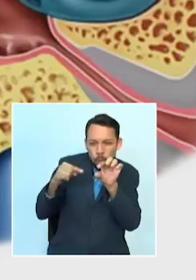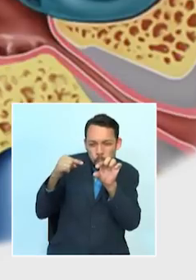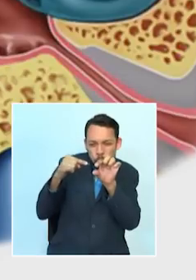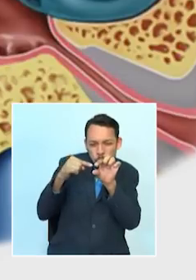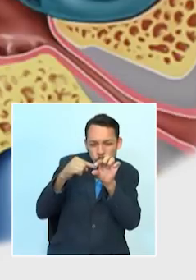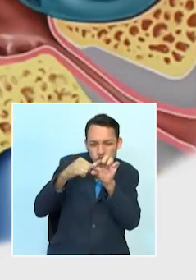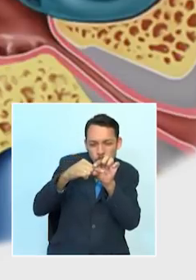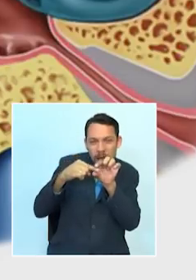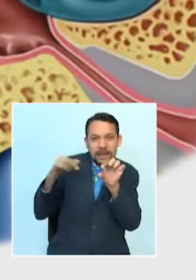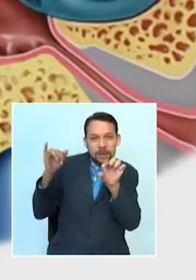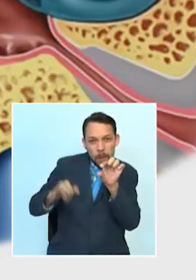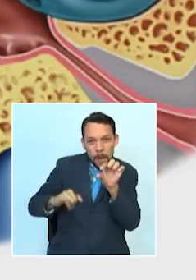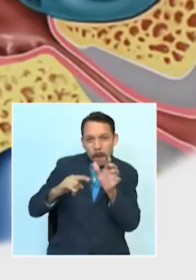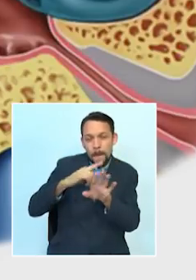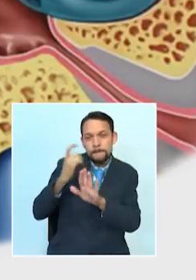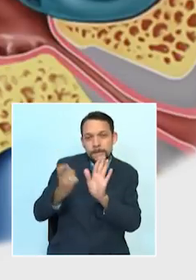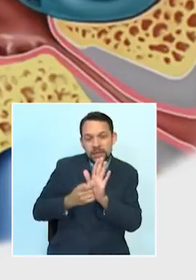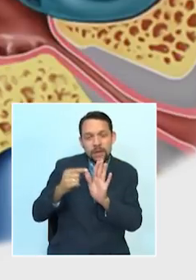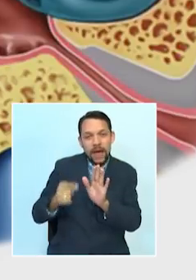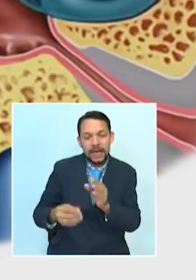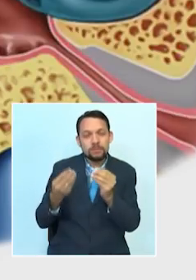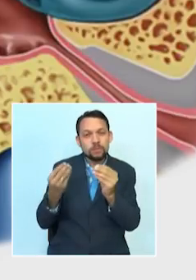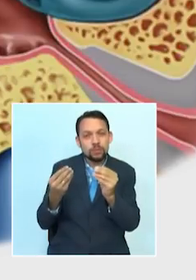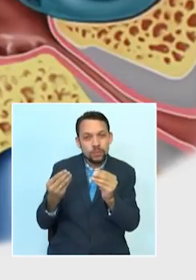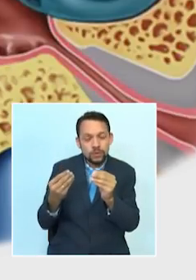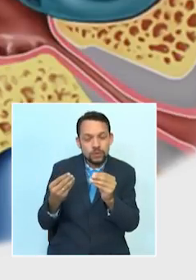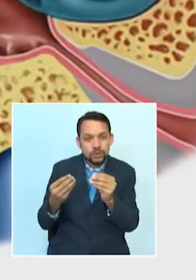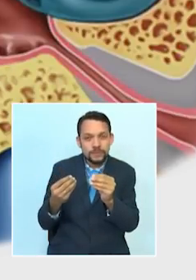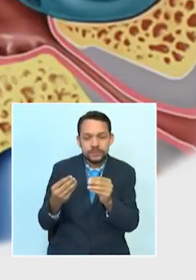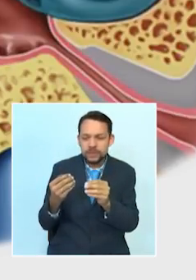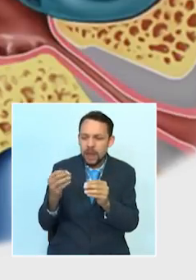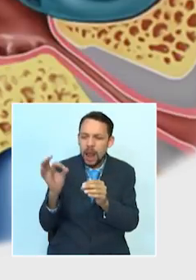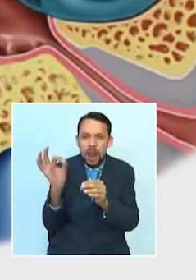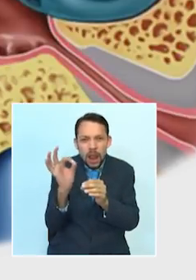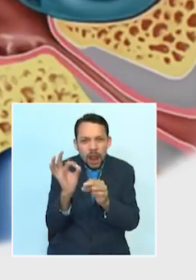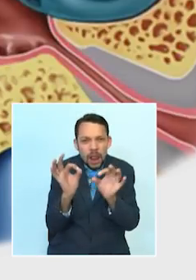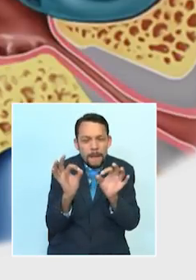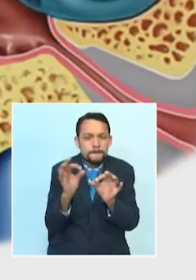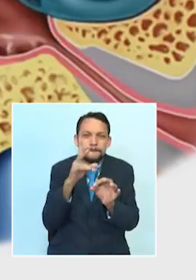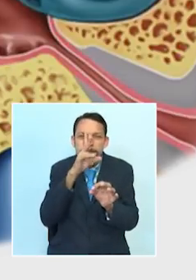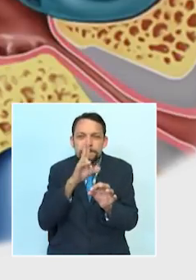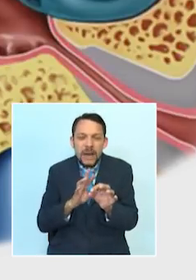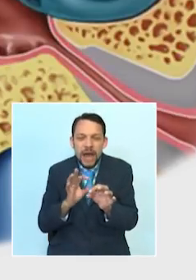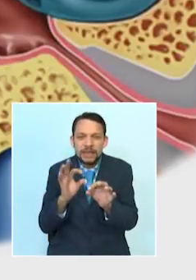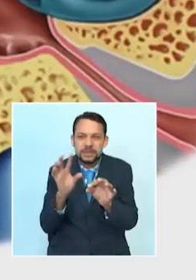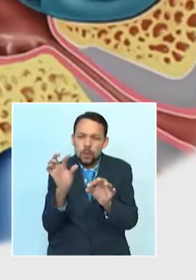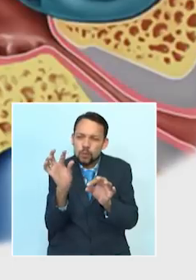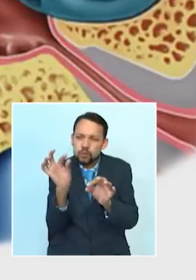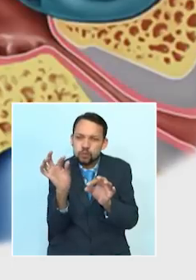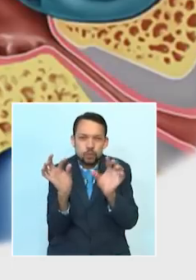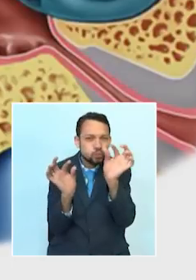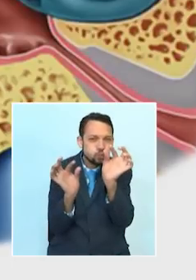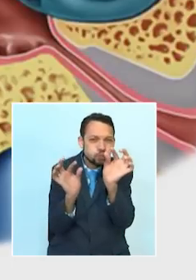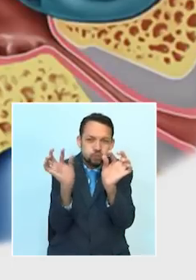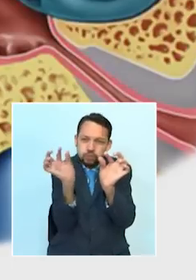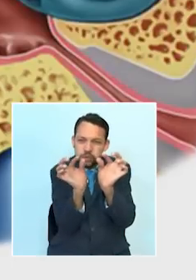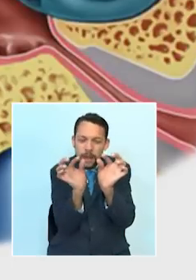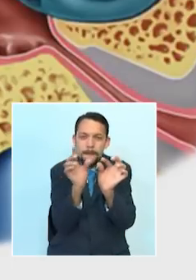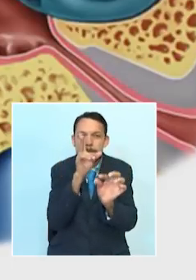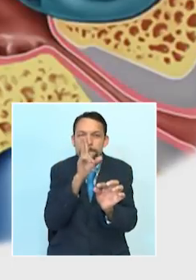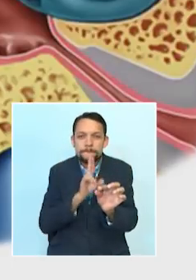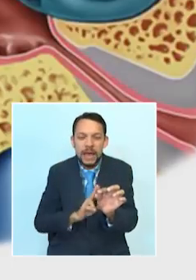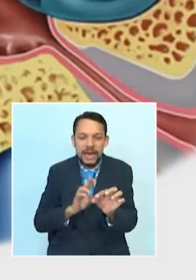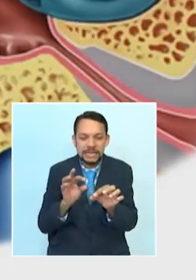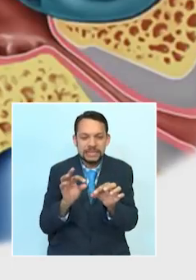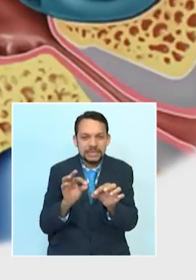auditivo externo y ese conducto auditivo externo tiene unas glandulas que producen cerita Y